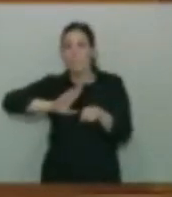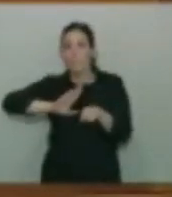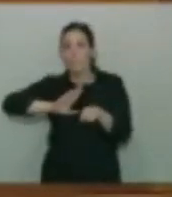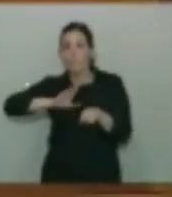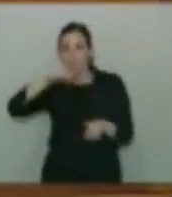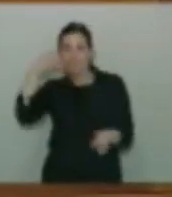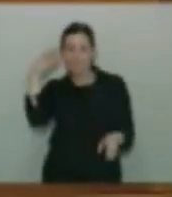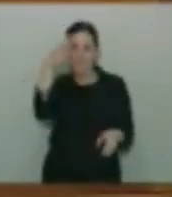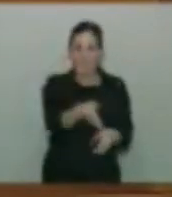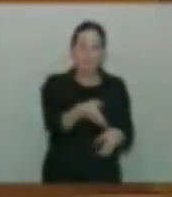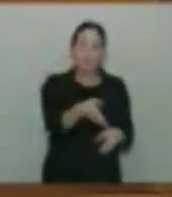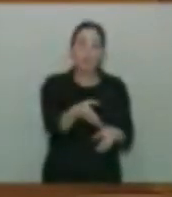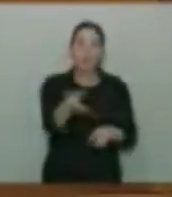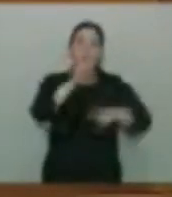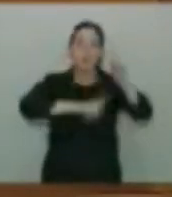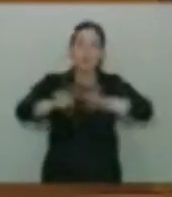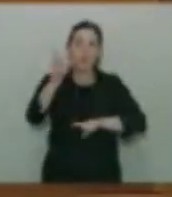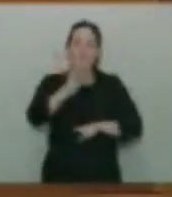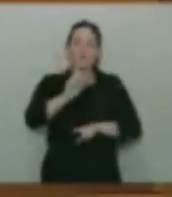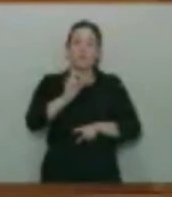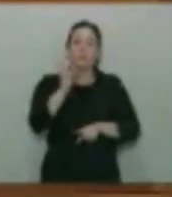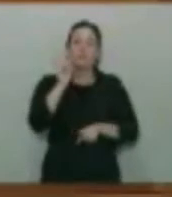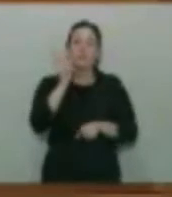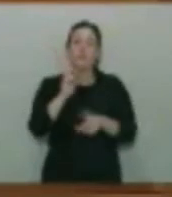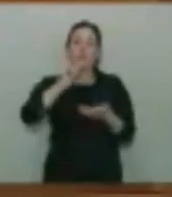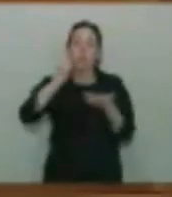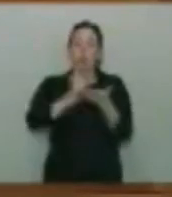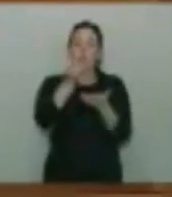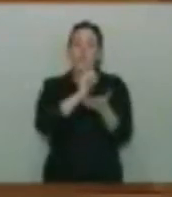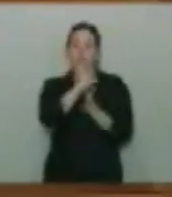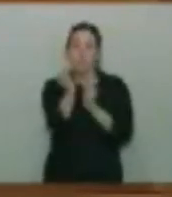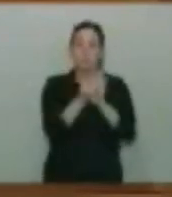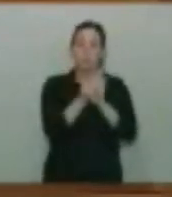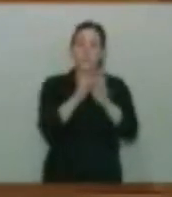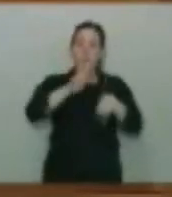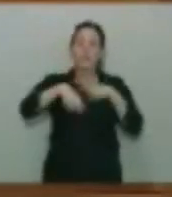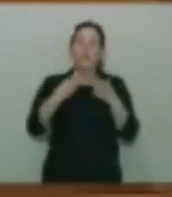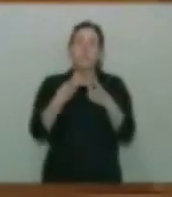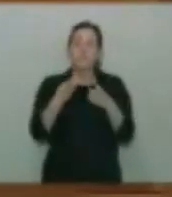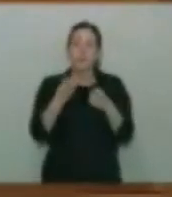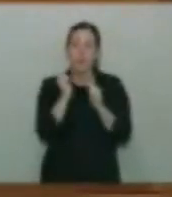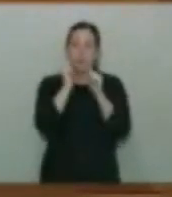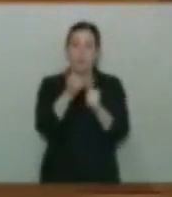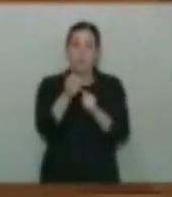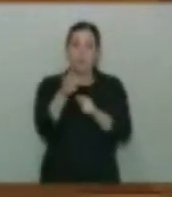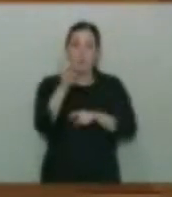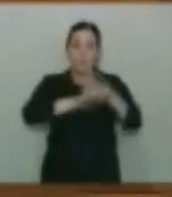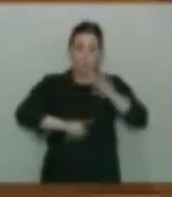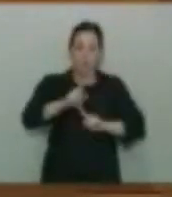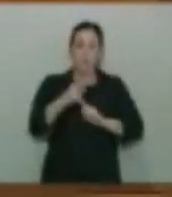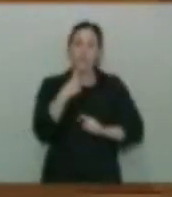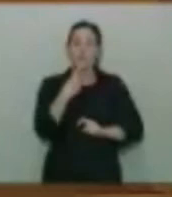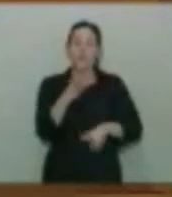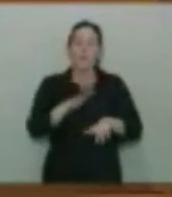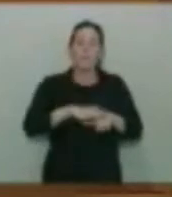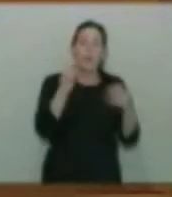problema. Y además ha introducido reformas en los contratos a tiempo parcial que dificultan las posibilidades de conciliación, lo que afectará,